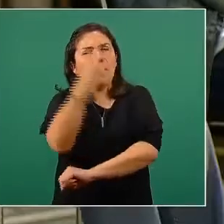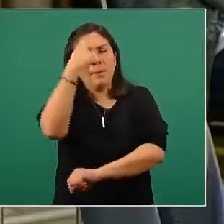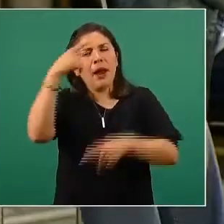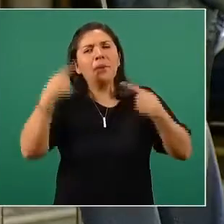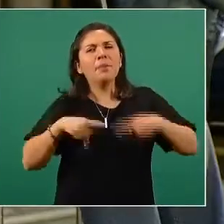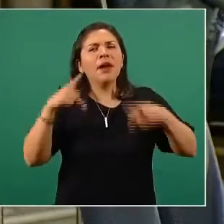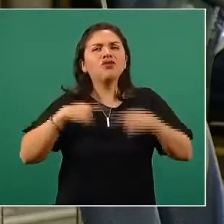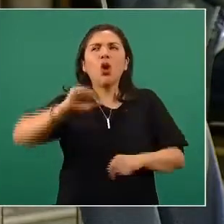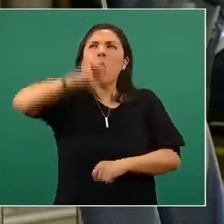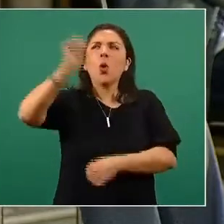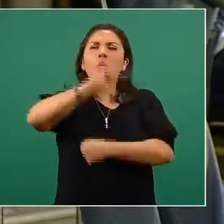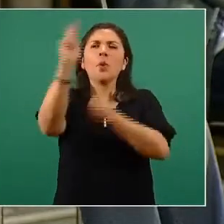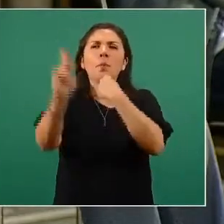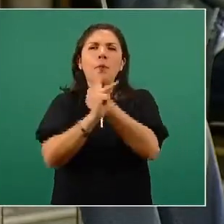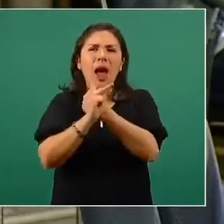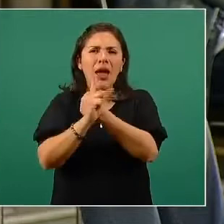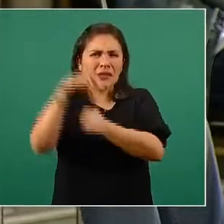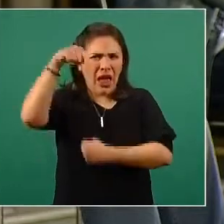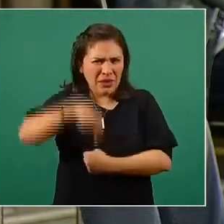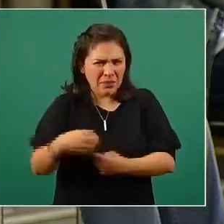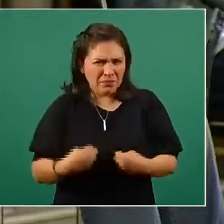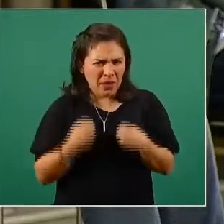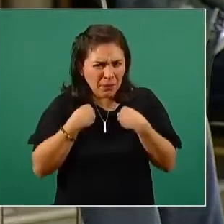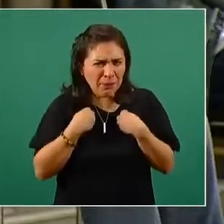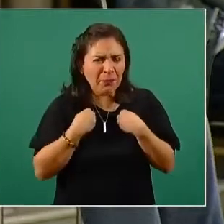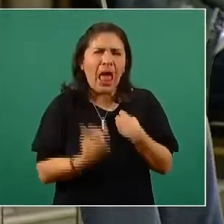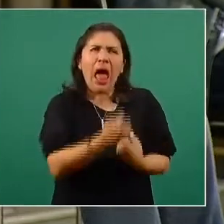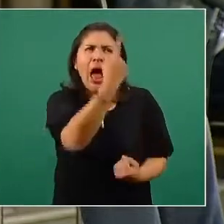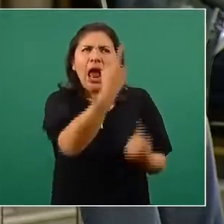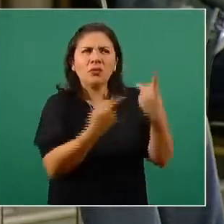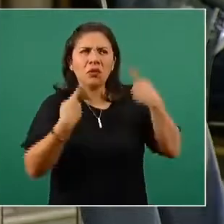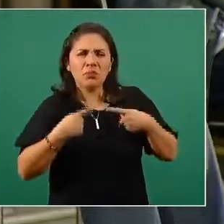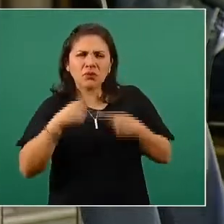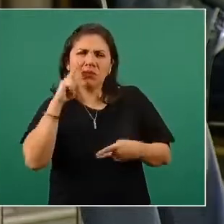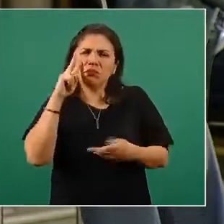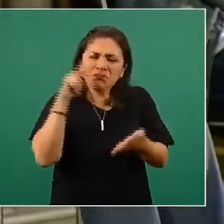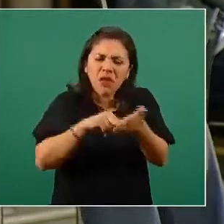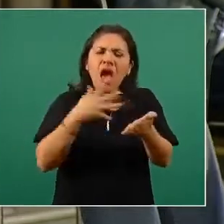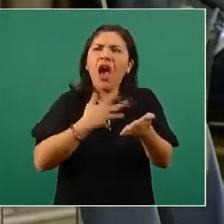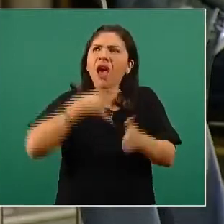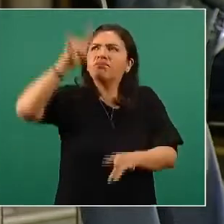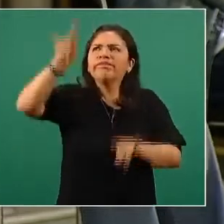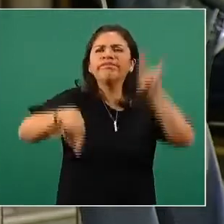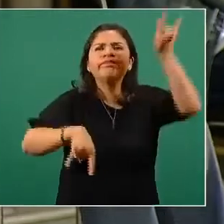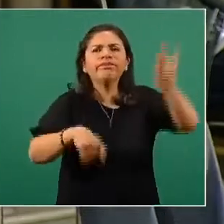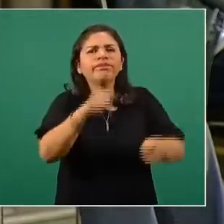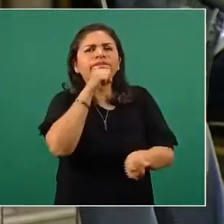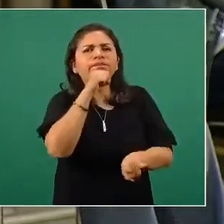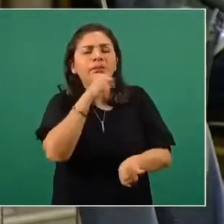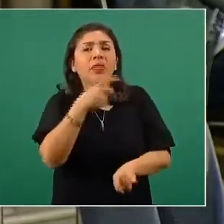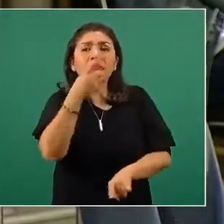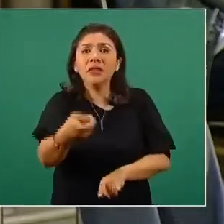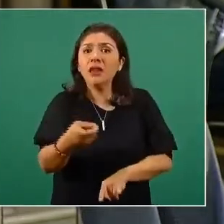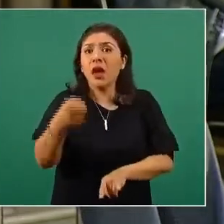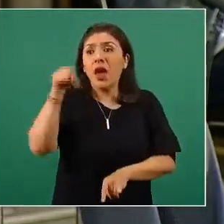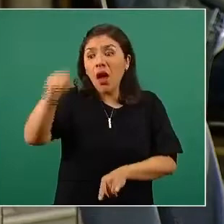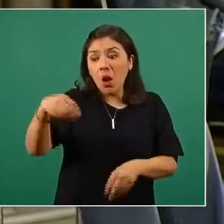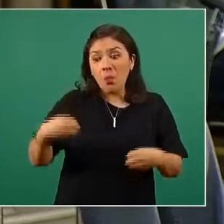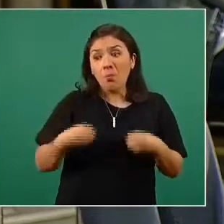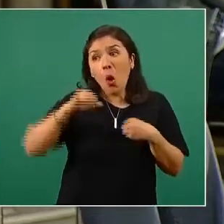extranjeras. Algunos lectores han compartido fotos de carteles en los módulos donde dice que no se les va a